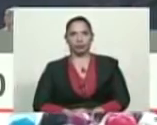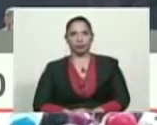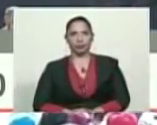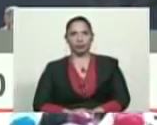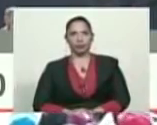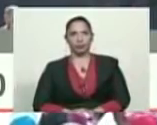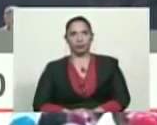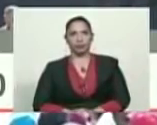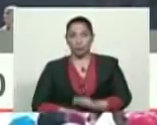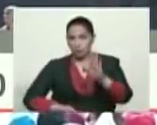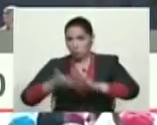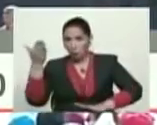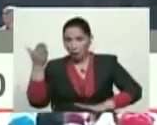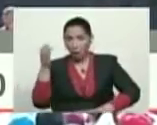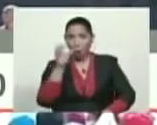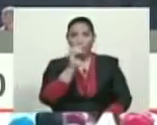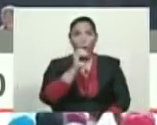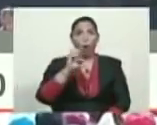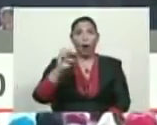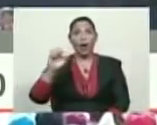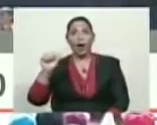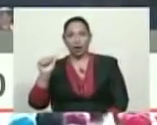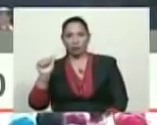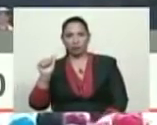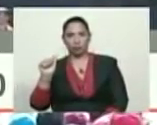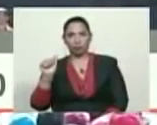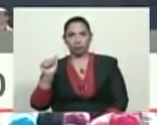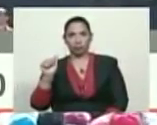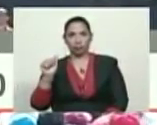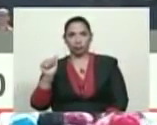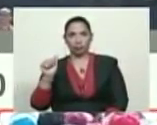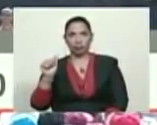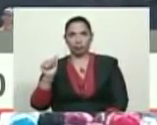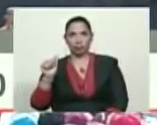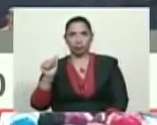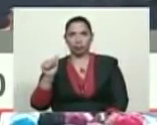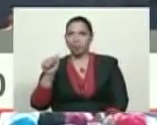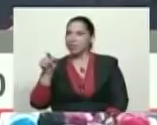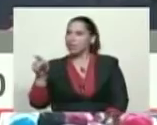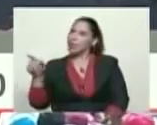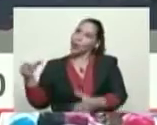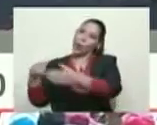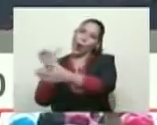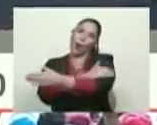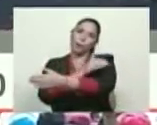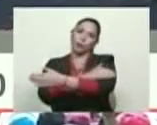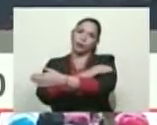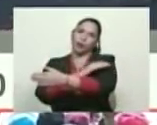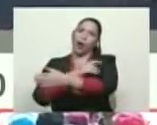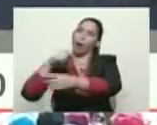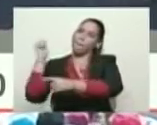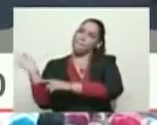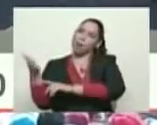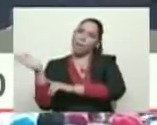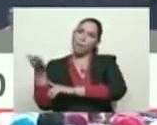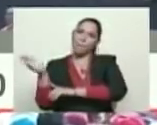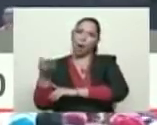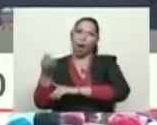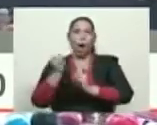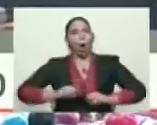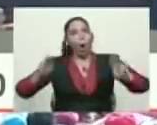Fueron a la OEA y salieron cuereados. Fueron a la ONU y llevaron